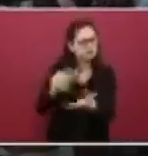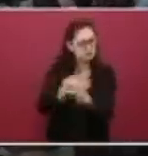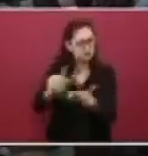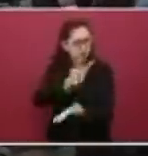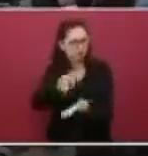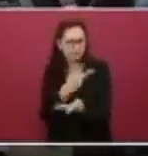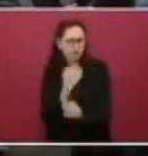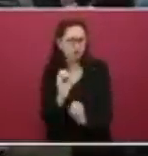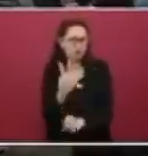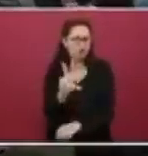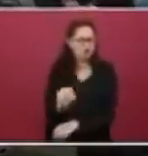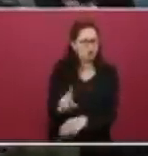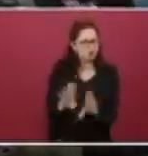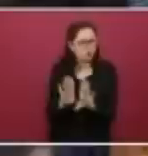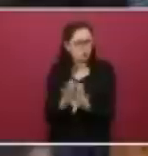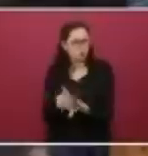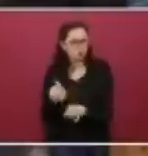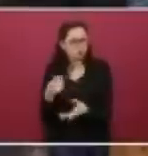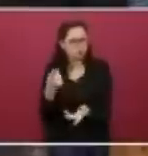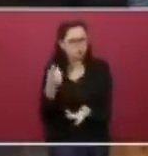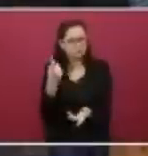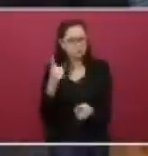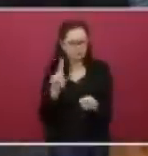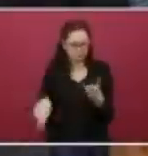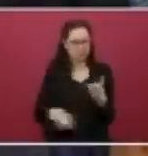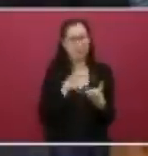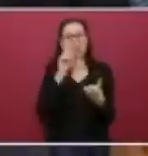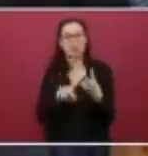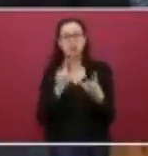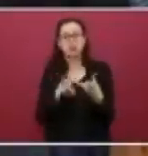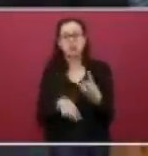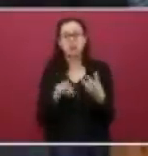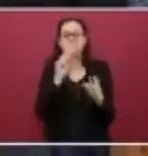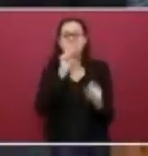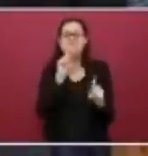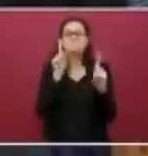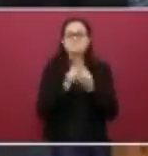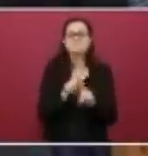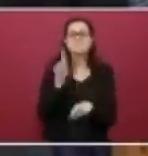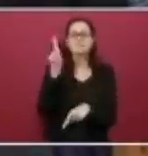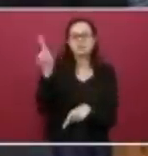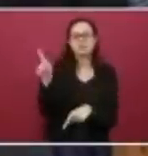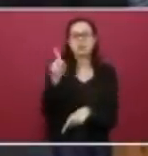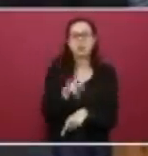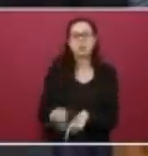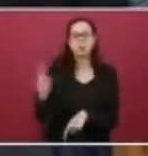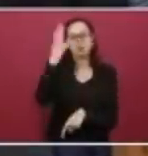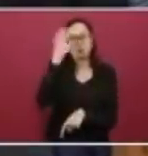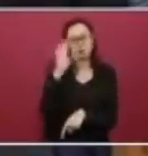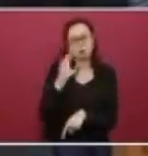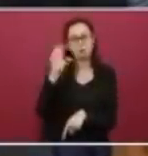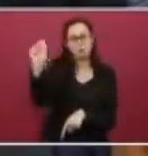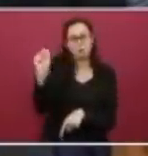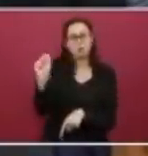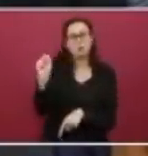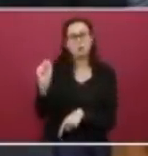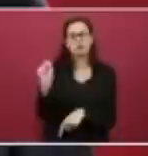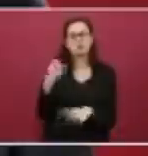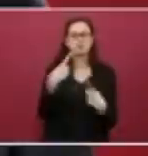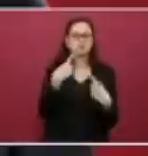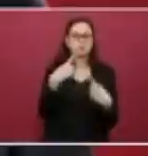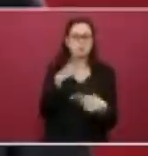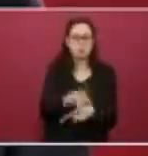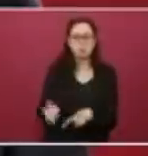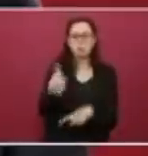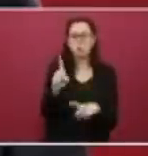el otro lado si usted está dispuesto a aceptar el emplazamiento que hace la asamblea permanente de los pueblos de morelos son diversos